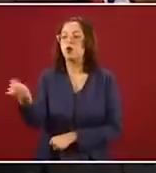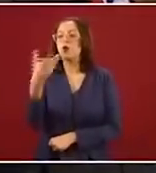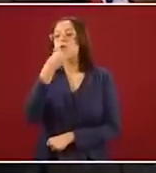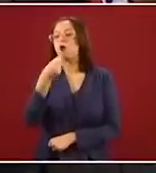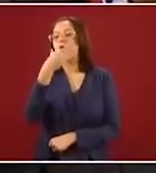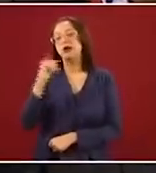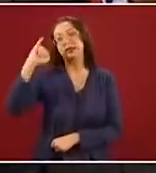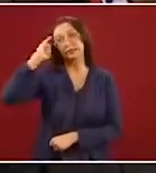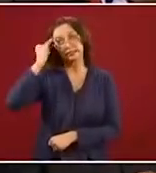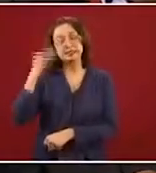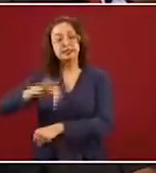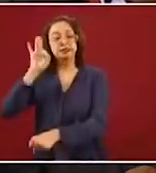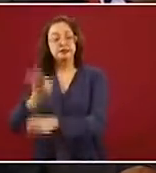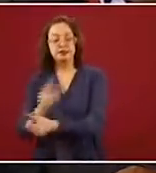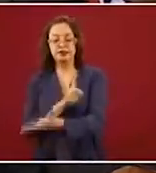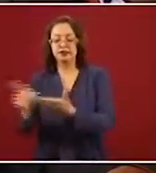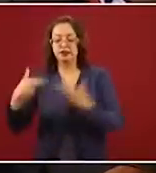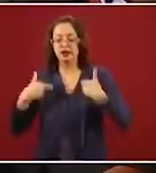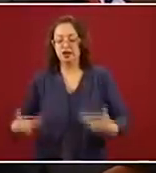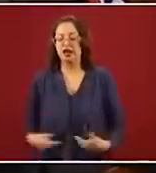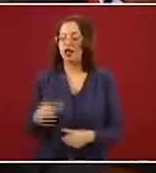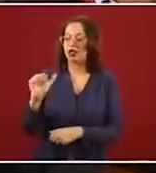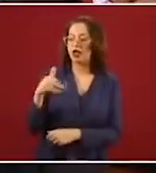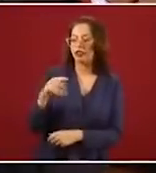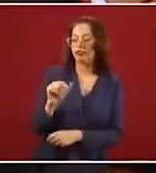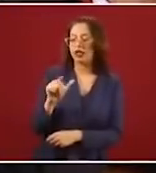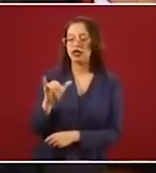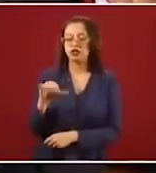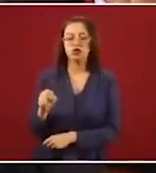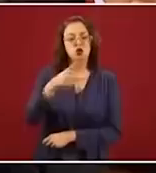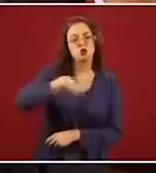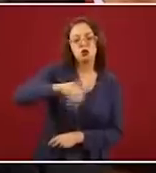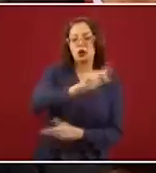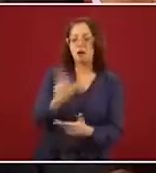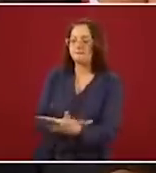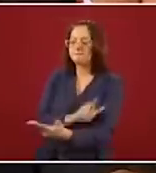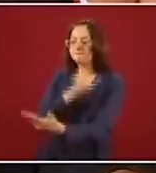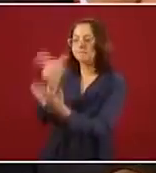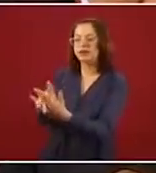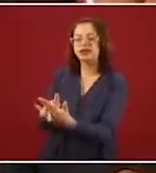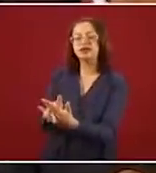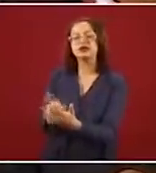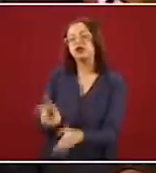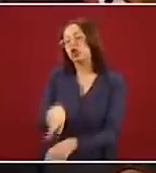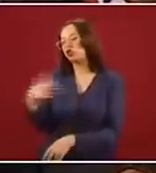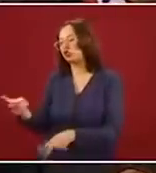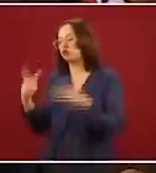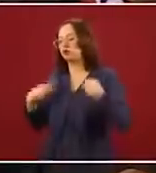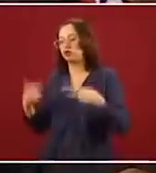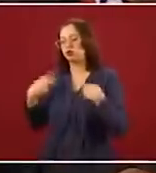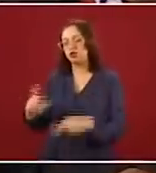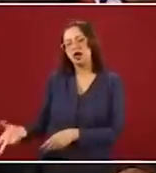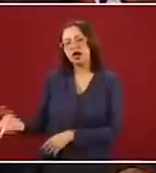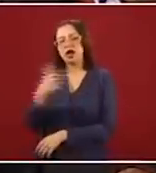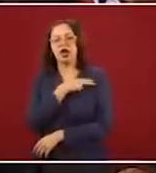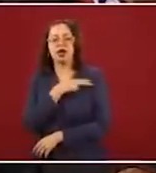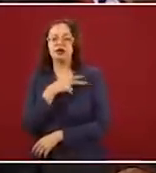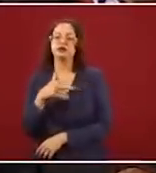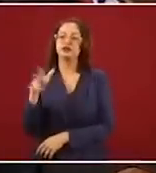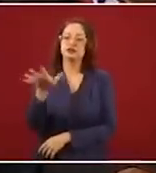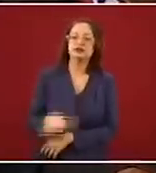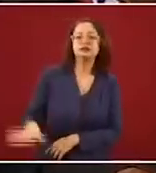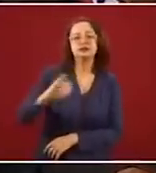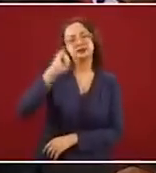humanos de nombre Catalino Barradas, e hirieron a otras dos personas. En esta región chatina hay